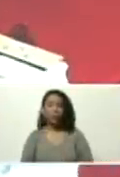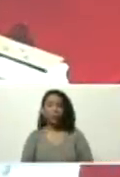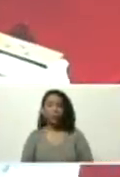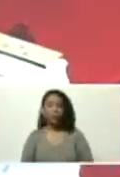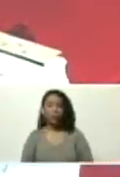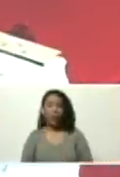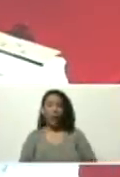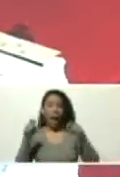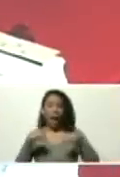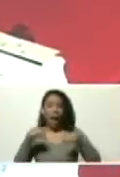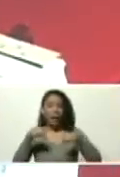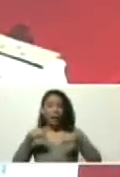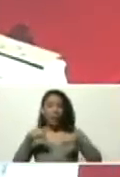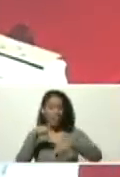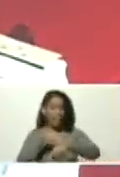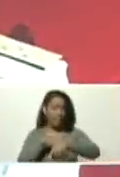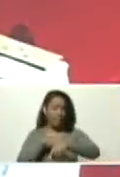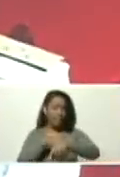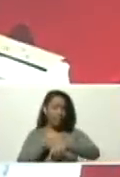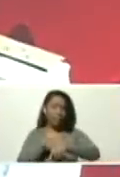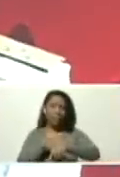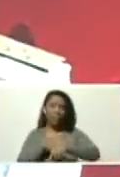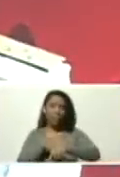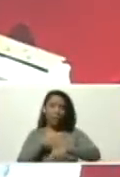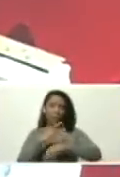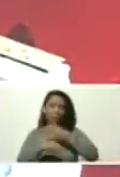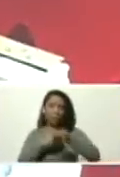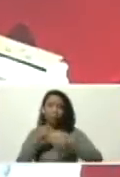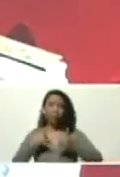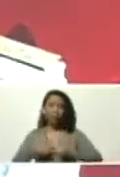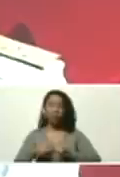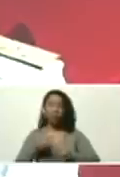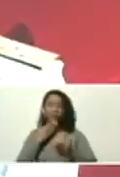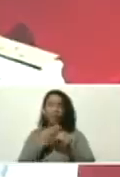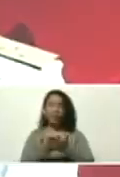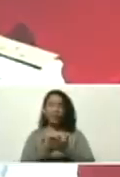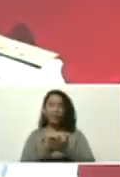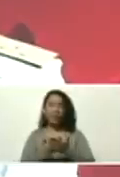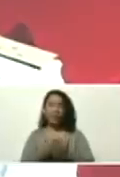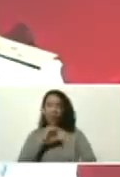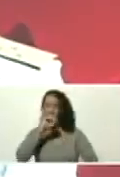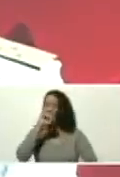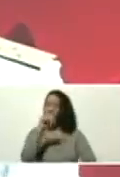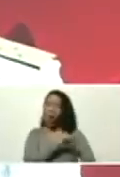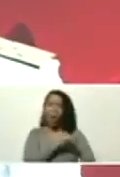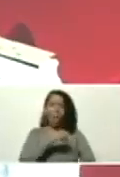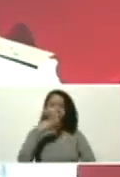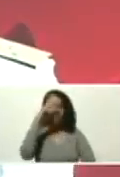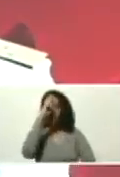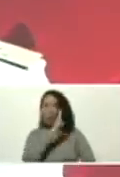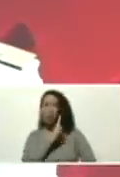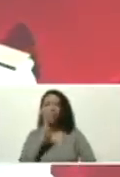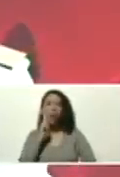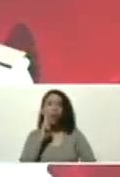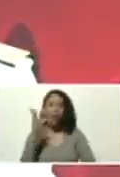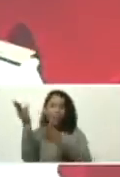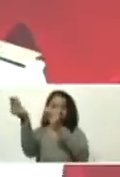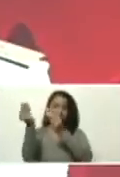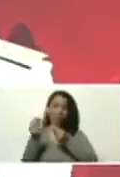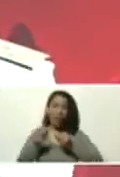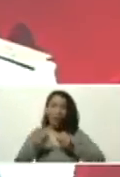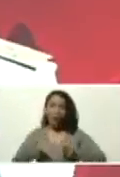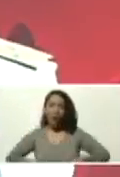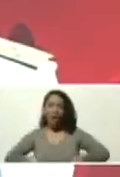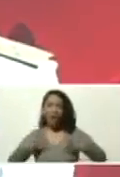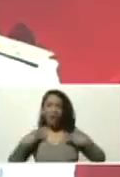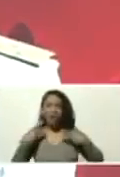en este momento, que hemos sido hijos agradecidos de nuestros adorados padres por habernos dado la vida,